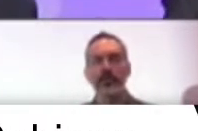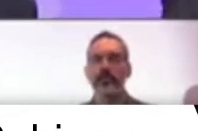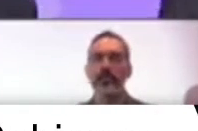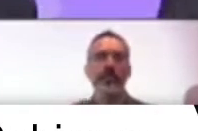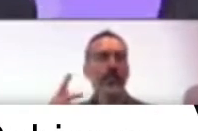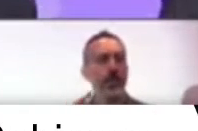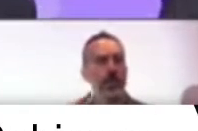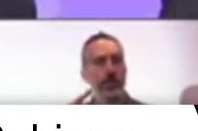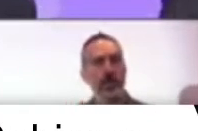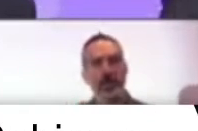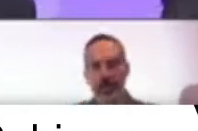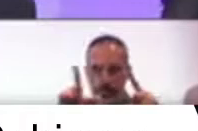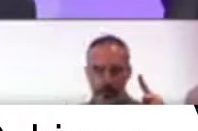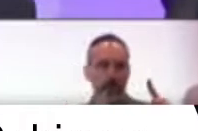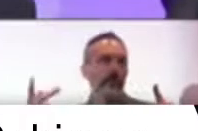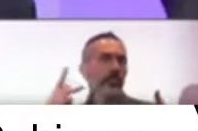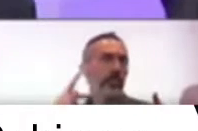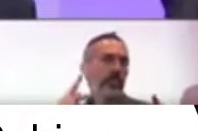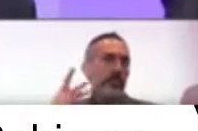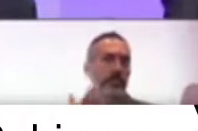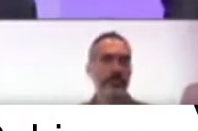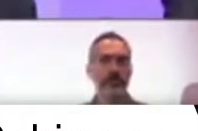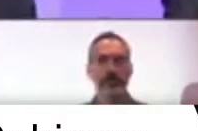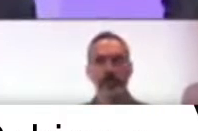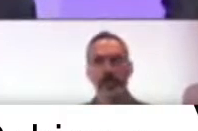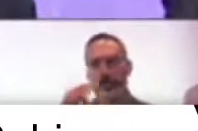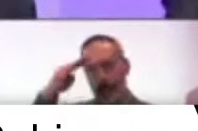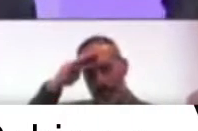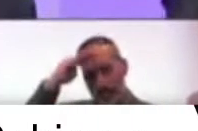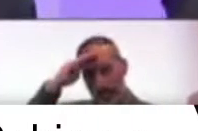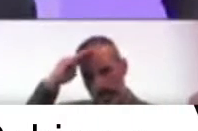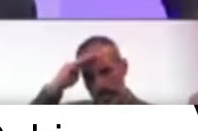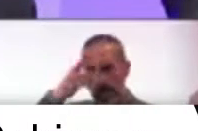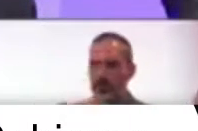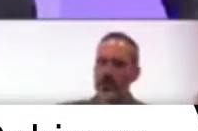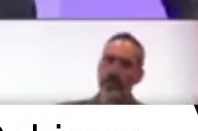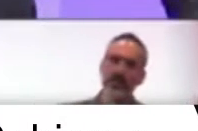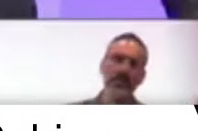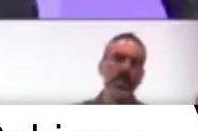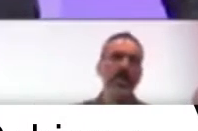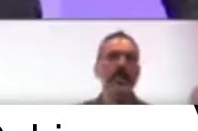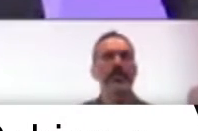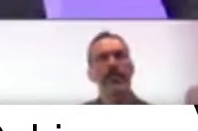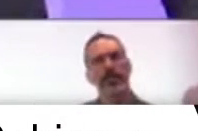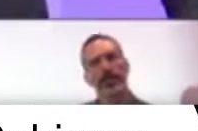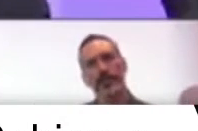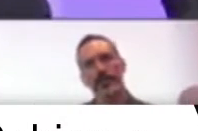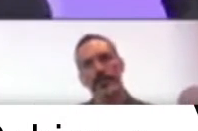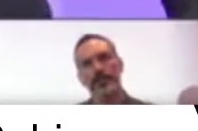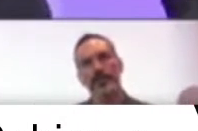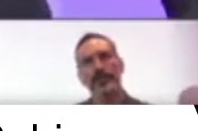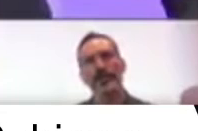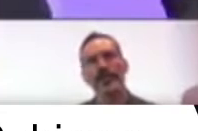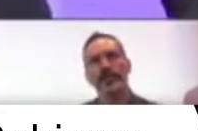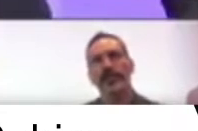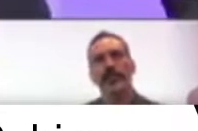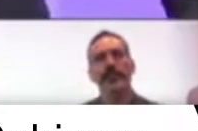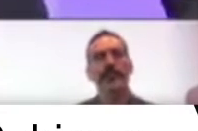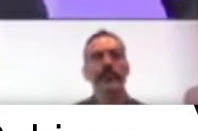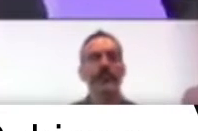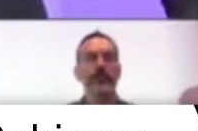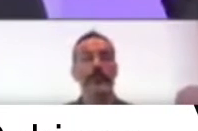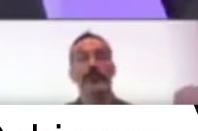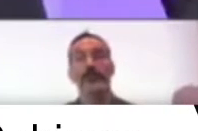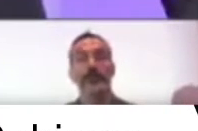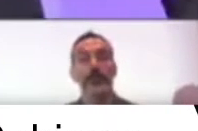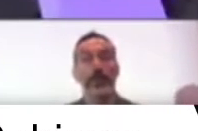del Estado y del país a reflexionar lo que tenemos que hacer cada uno desde su ámbito de competencia. Esto